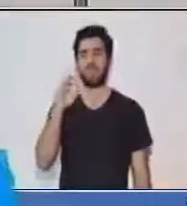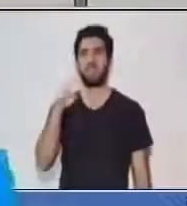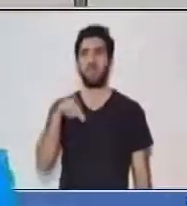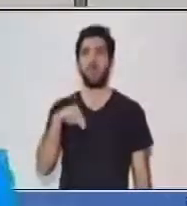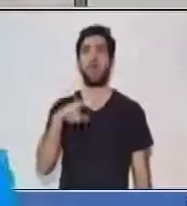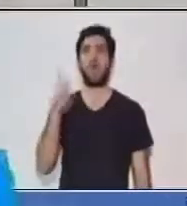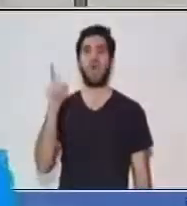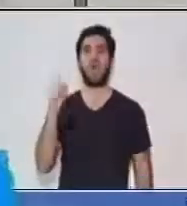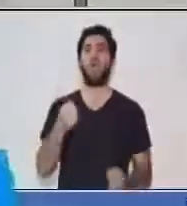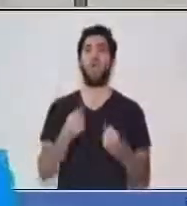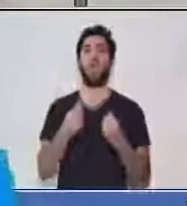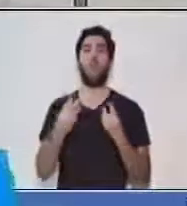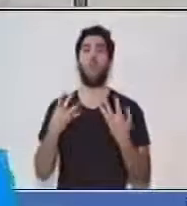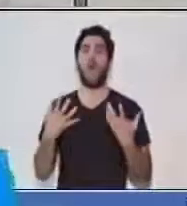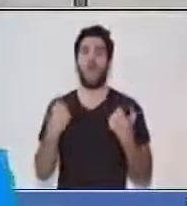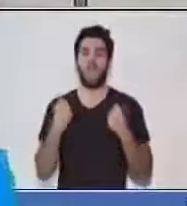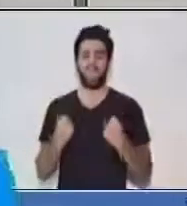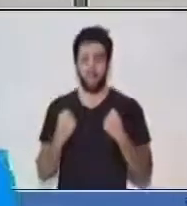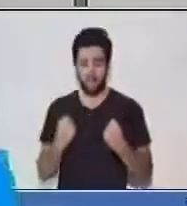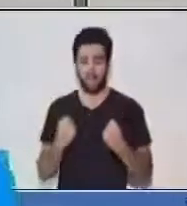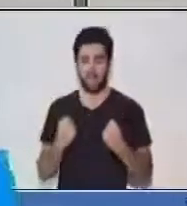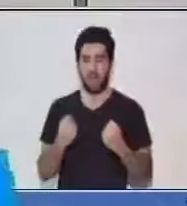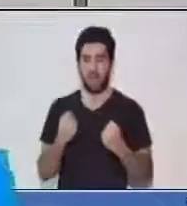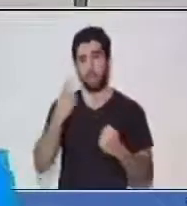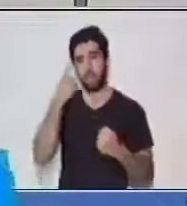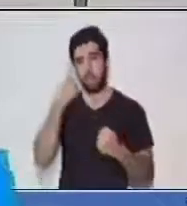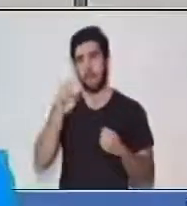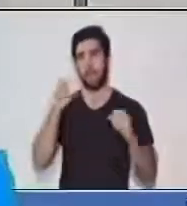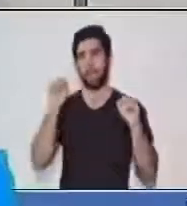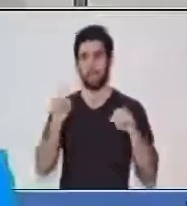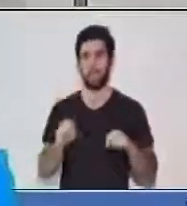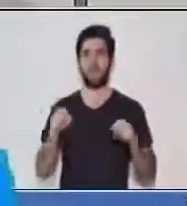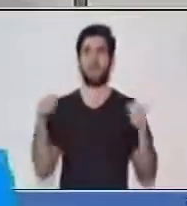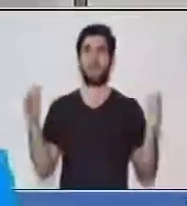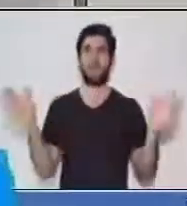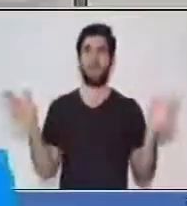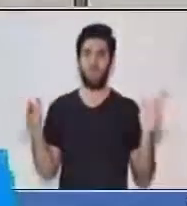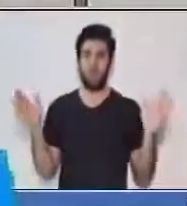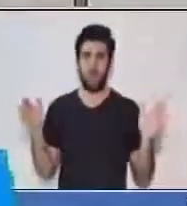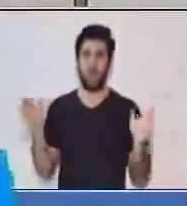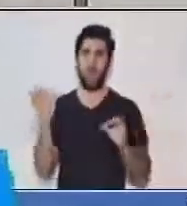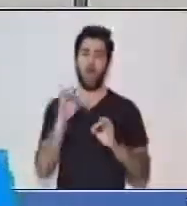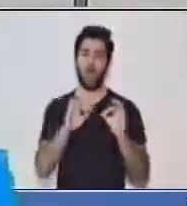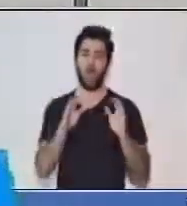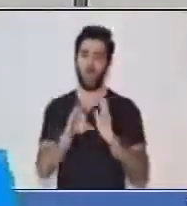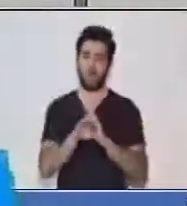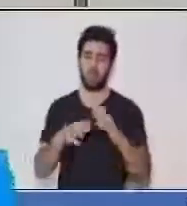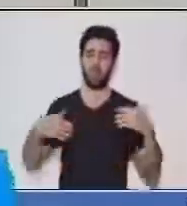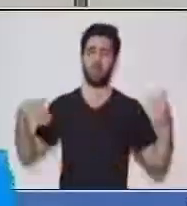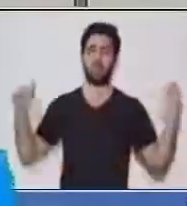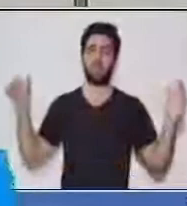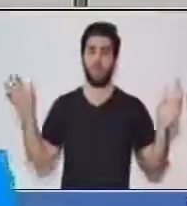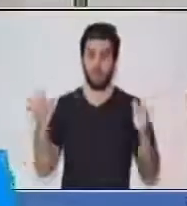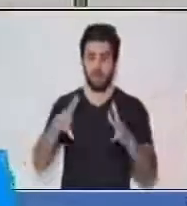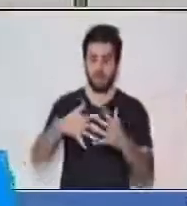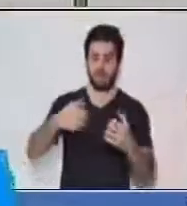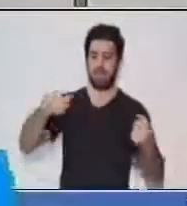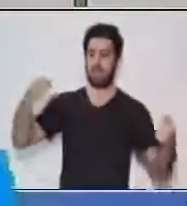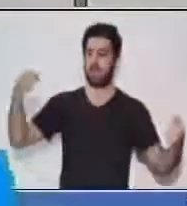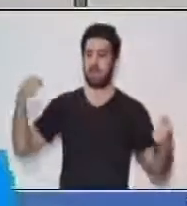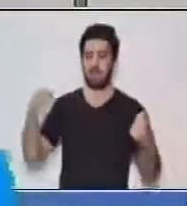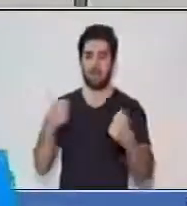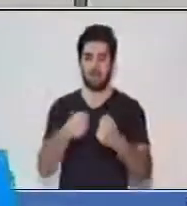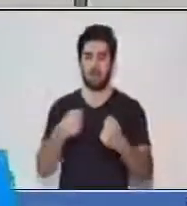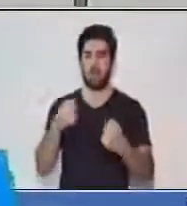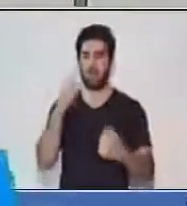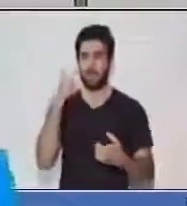cuánta fuerza es la que se necesita para estirar o contraer un metal, y regularmente es un